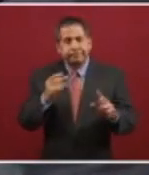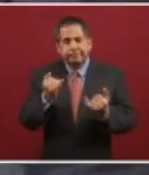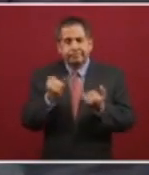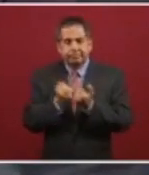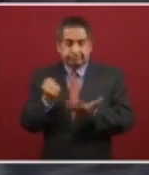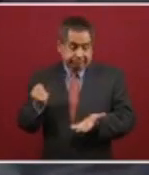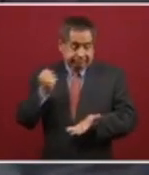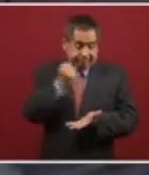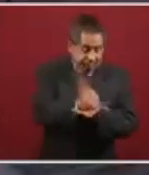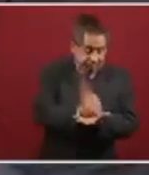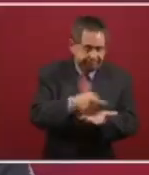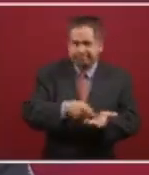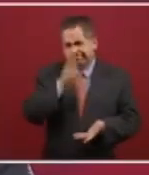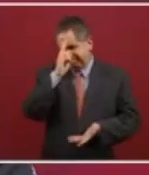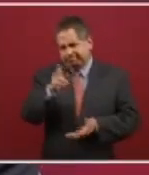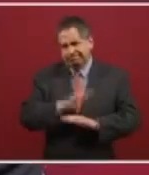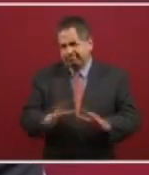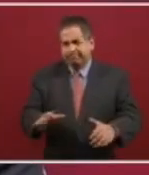O sea,